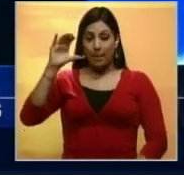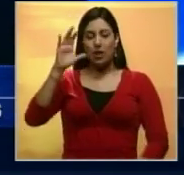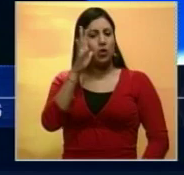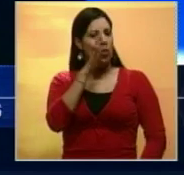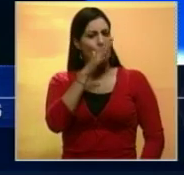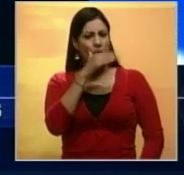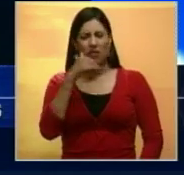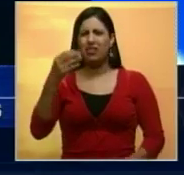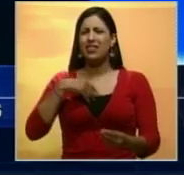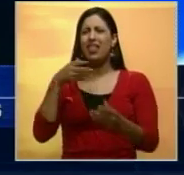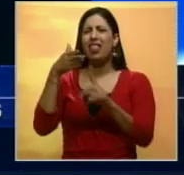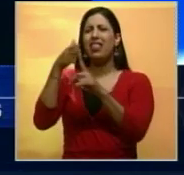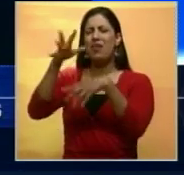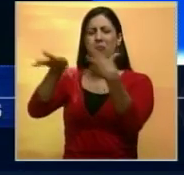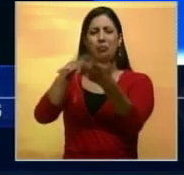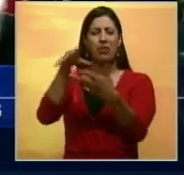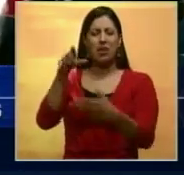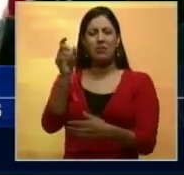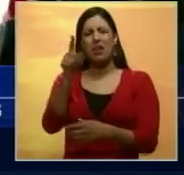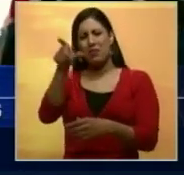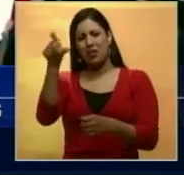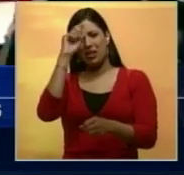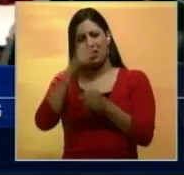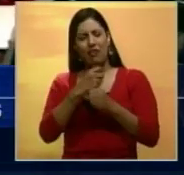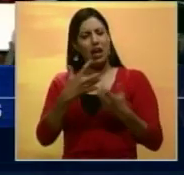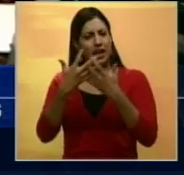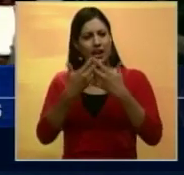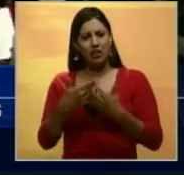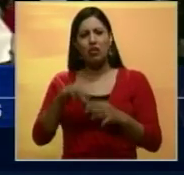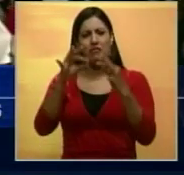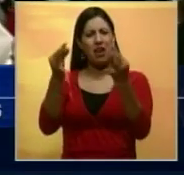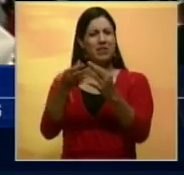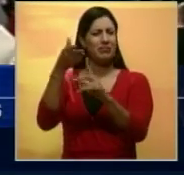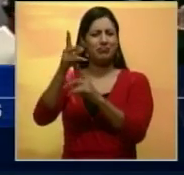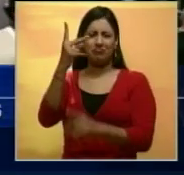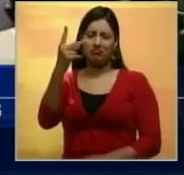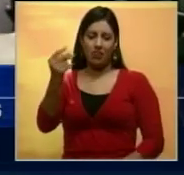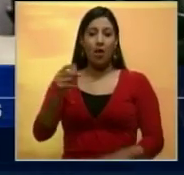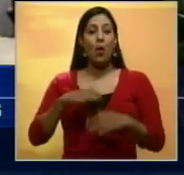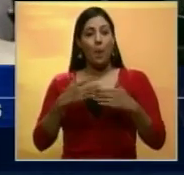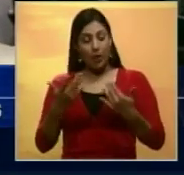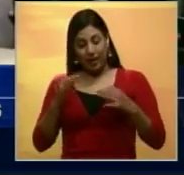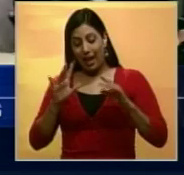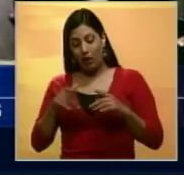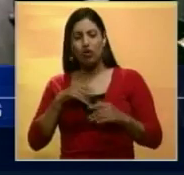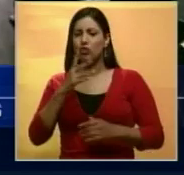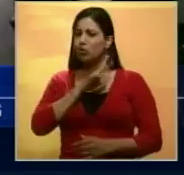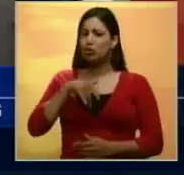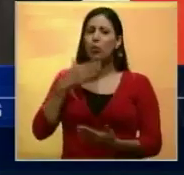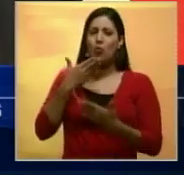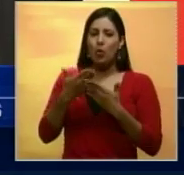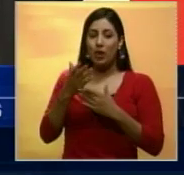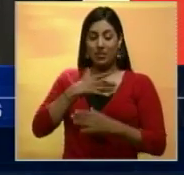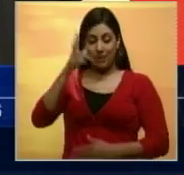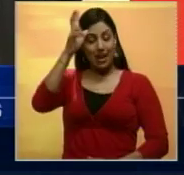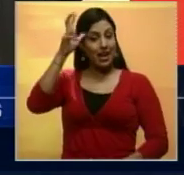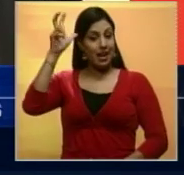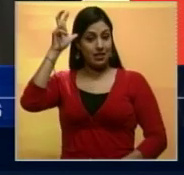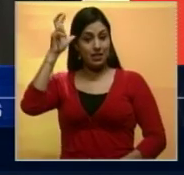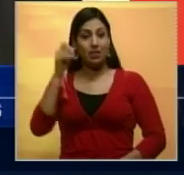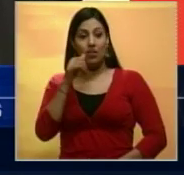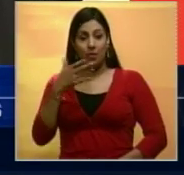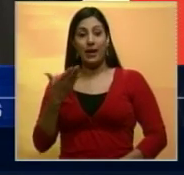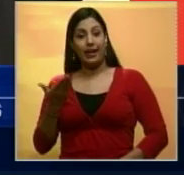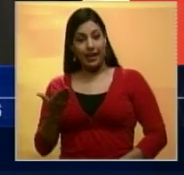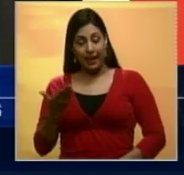no le creará problemas a los funcionarios estadounidenses ni a sus familias. De esta forma desestimó la propuesta de su canciller, Sergei